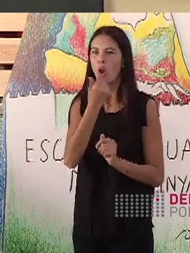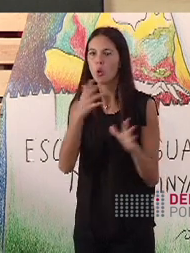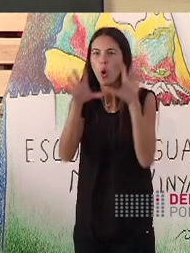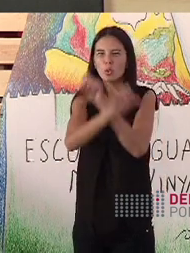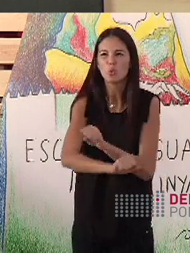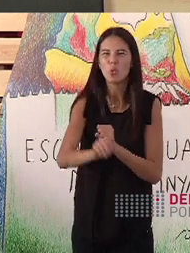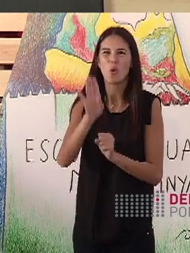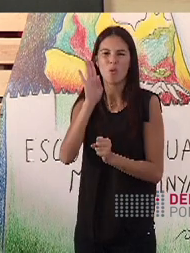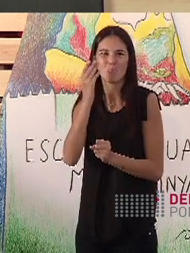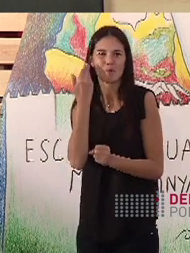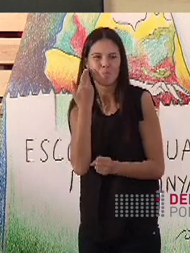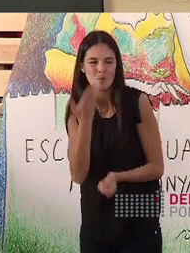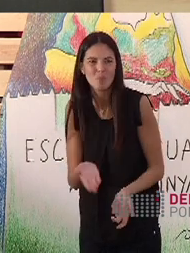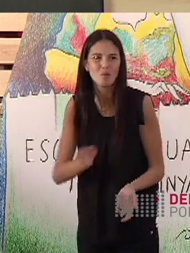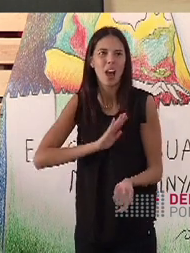que tiene que ver